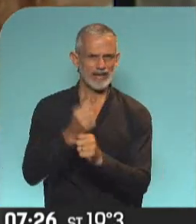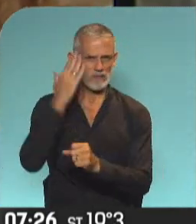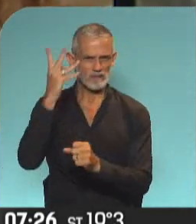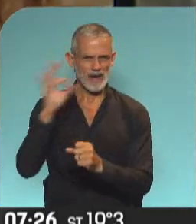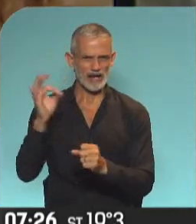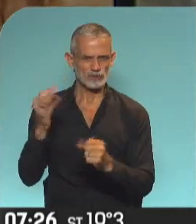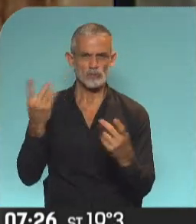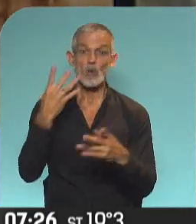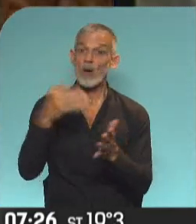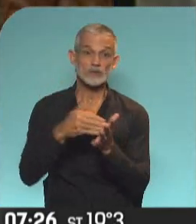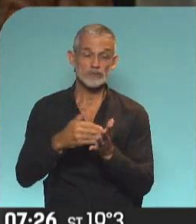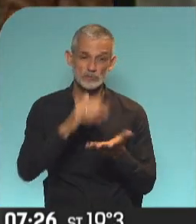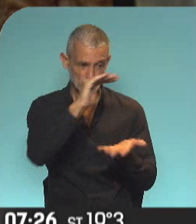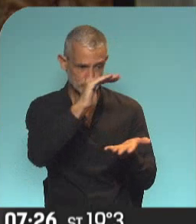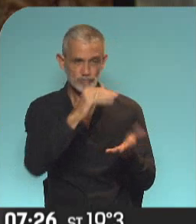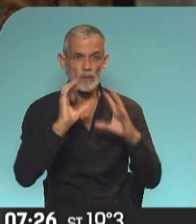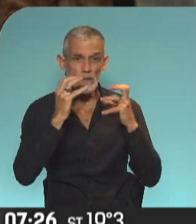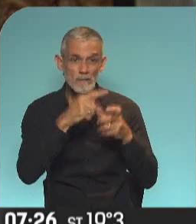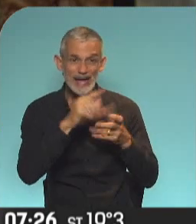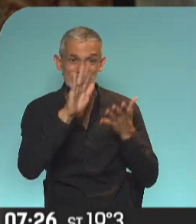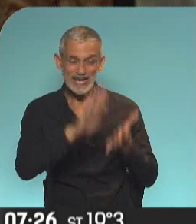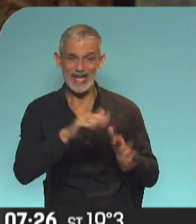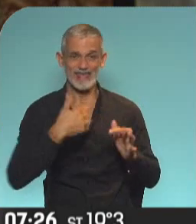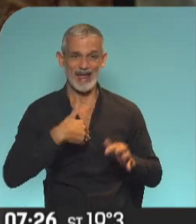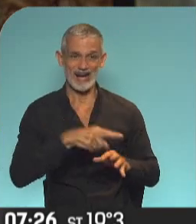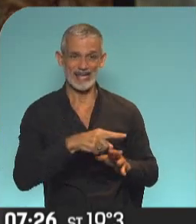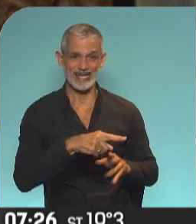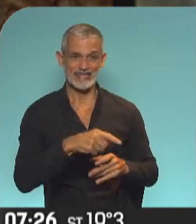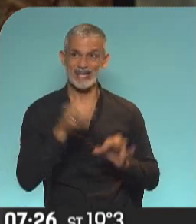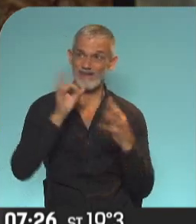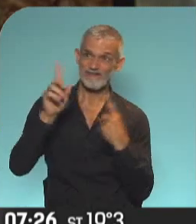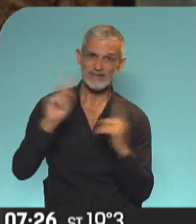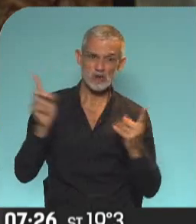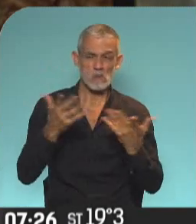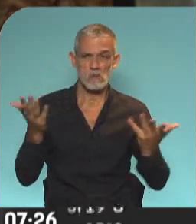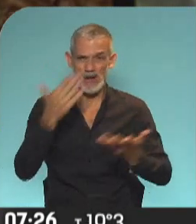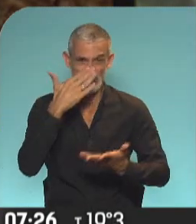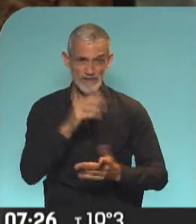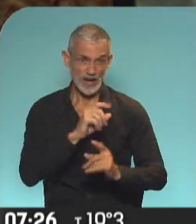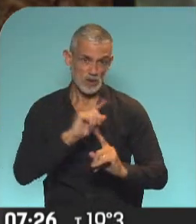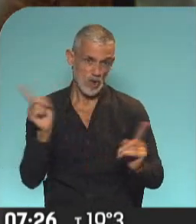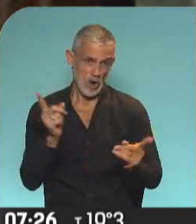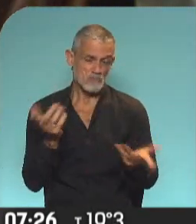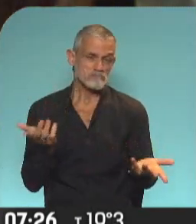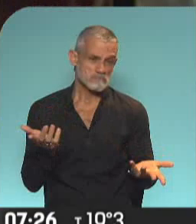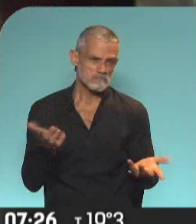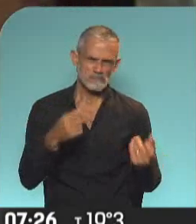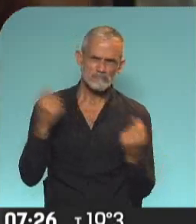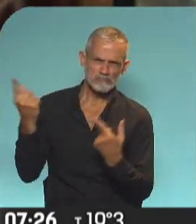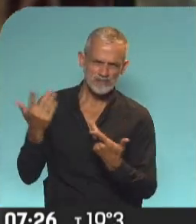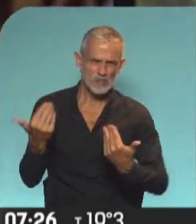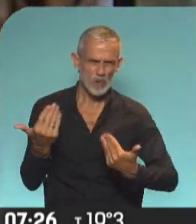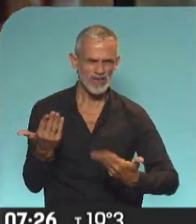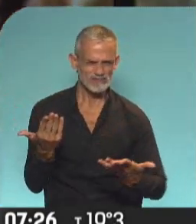que 4 millones de toneladas de maíz queden en el país y no se exporten. Finalmente esto no pasará. Ahí decía Leverato que